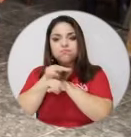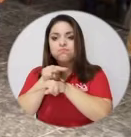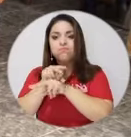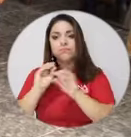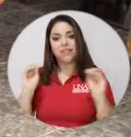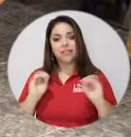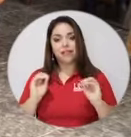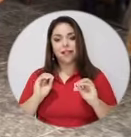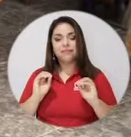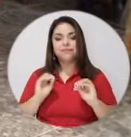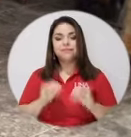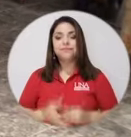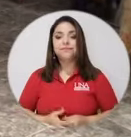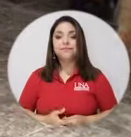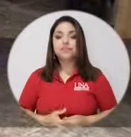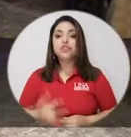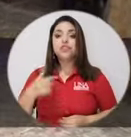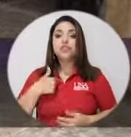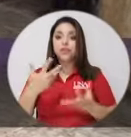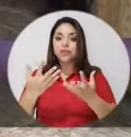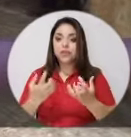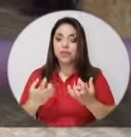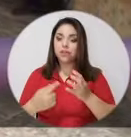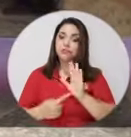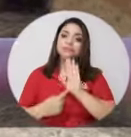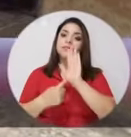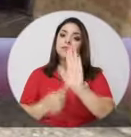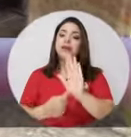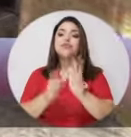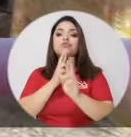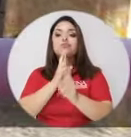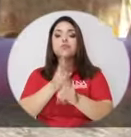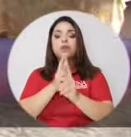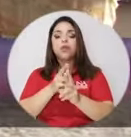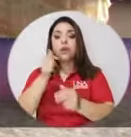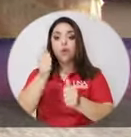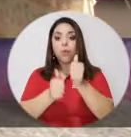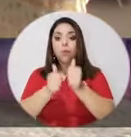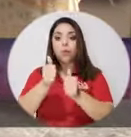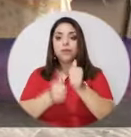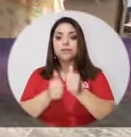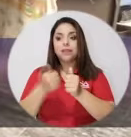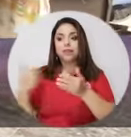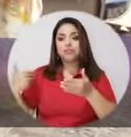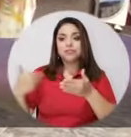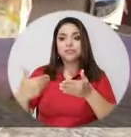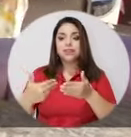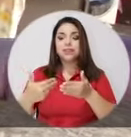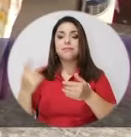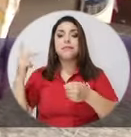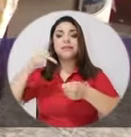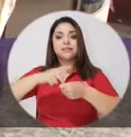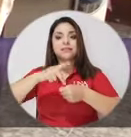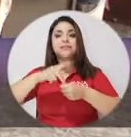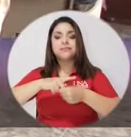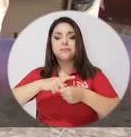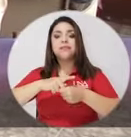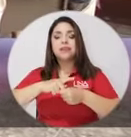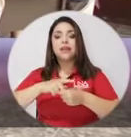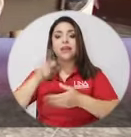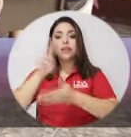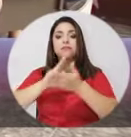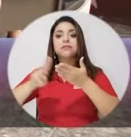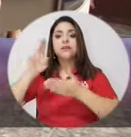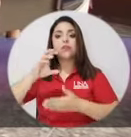sentido, me gustaría destacar los resultados de una encuesta reciente que se llama Kids Online, en la que participó el Instituto de Investigaciones Psicológicas de la